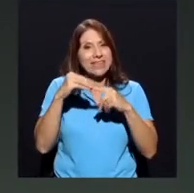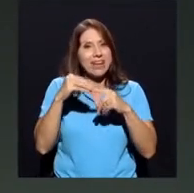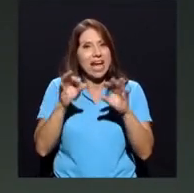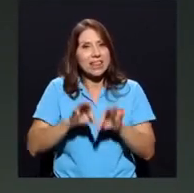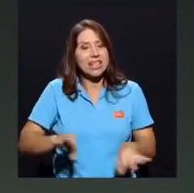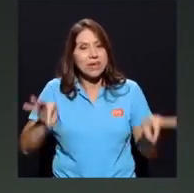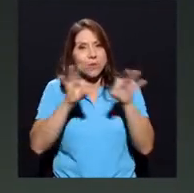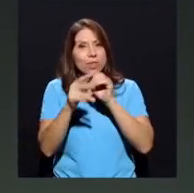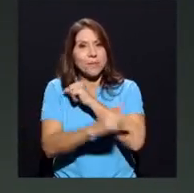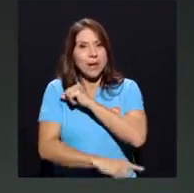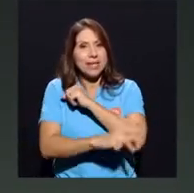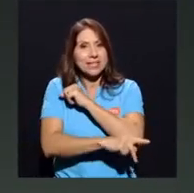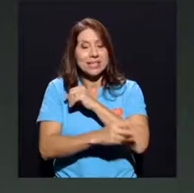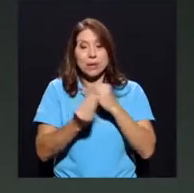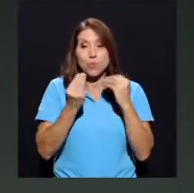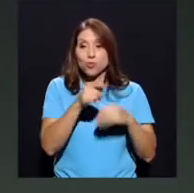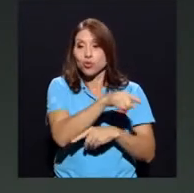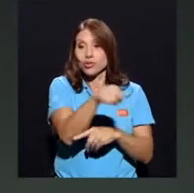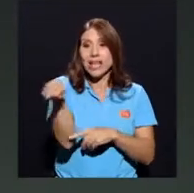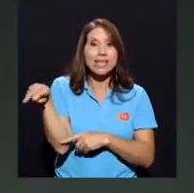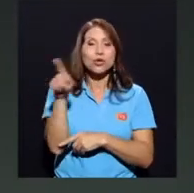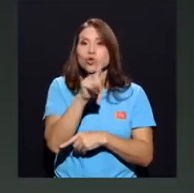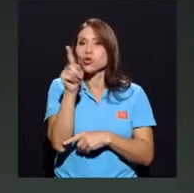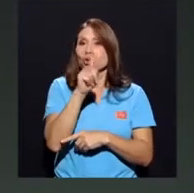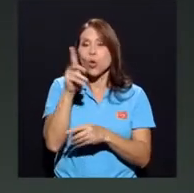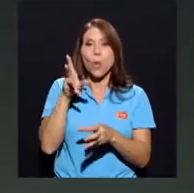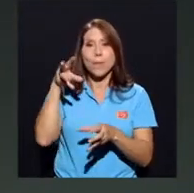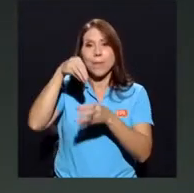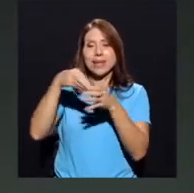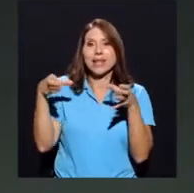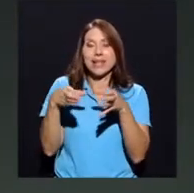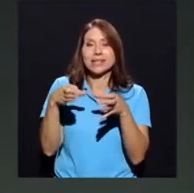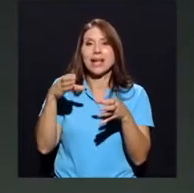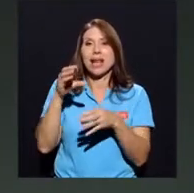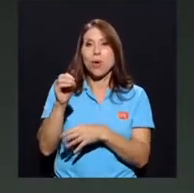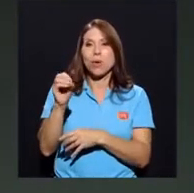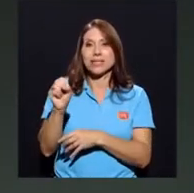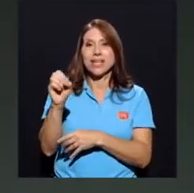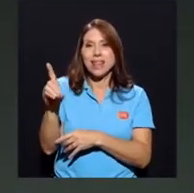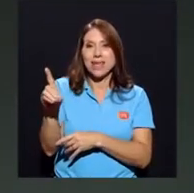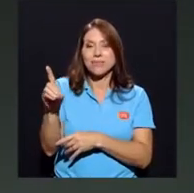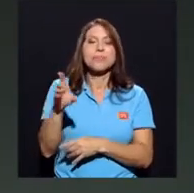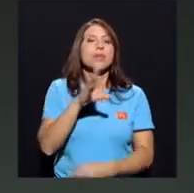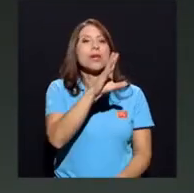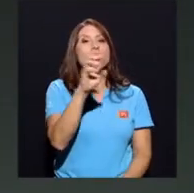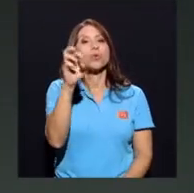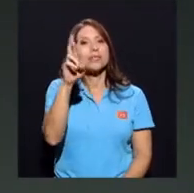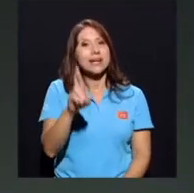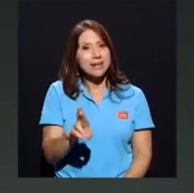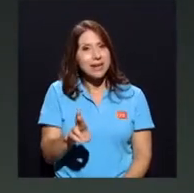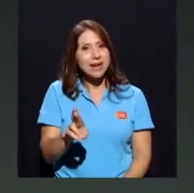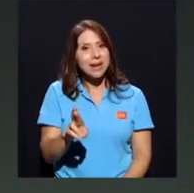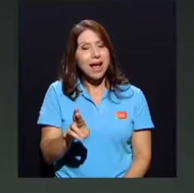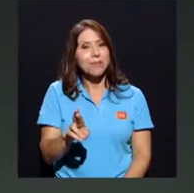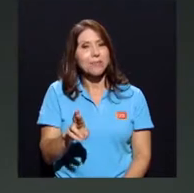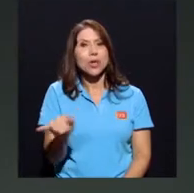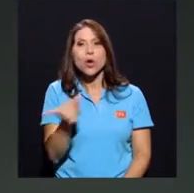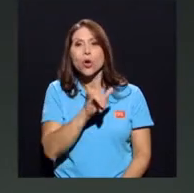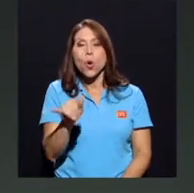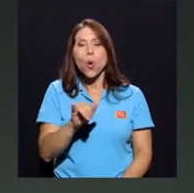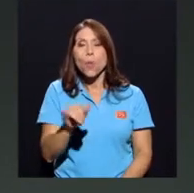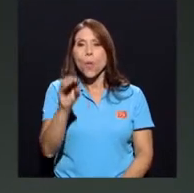muchos de los cuales no pertenecen a la oecd costa rica gasta como porcentaje del